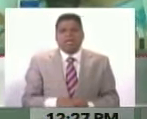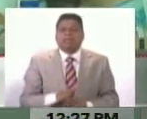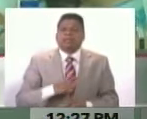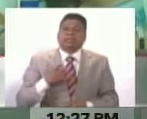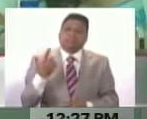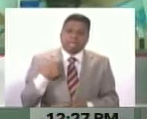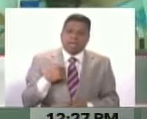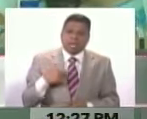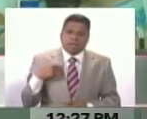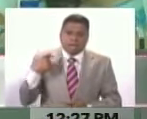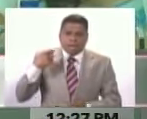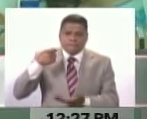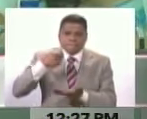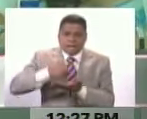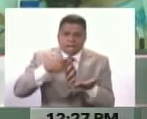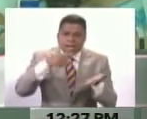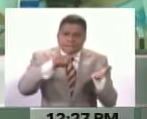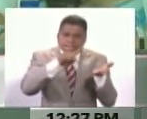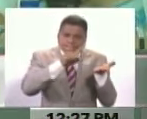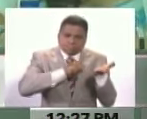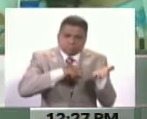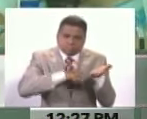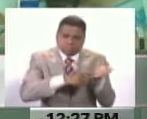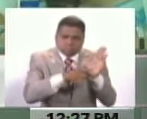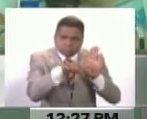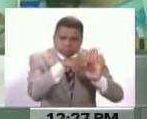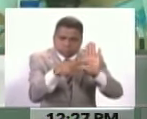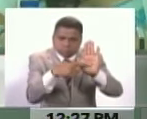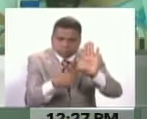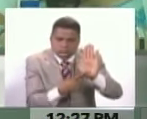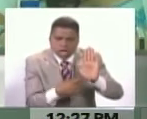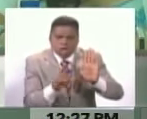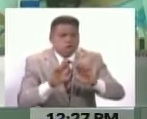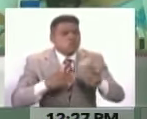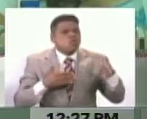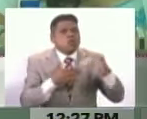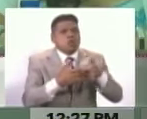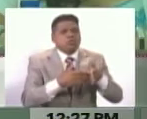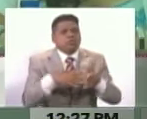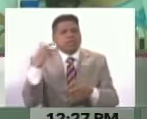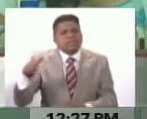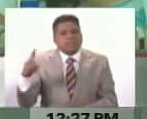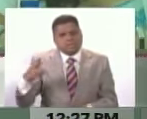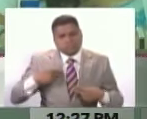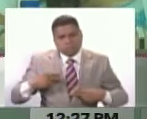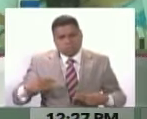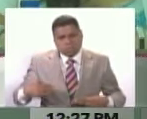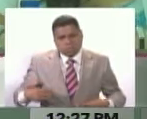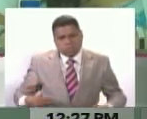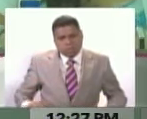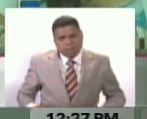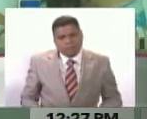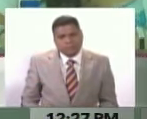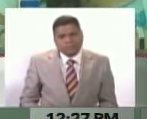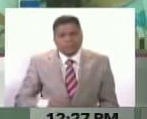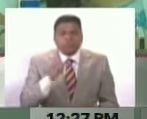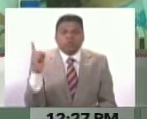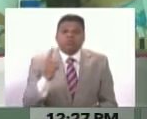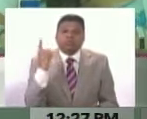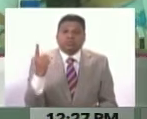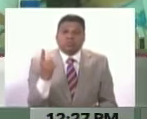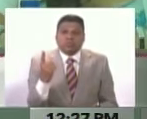caso de violaciones a los derechos humanos. En este momento, ustedes lo saben, solamente los Estados miembros de las Naciones Unidas, tienen